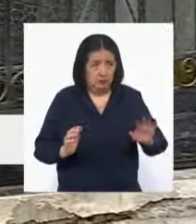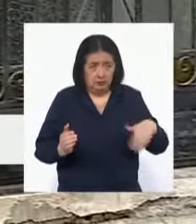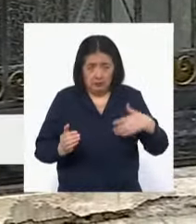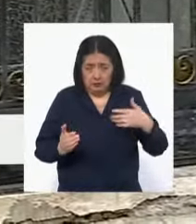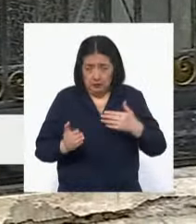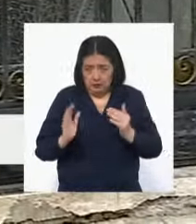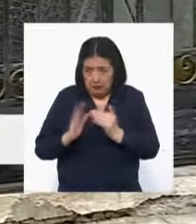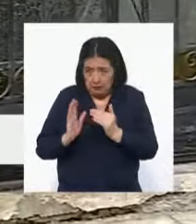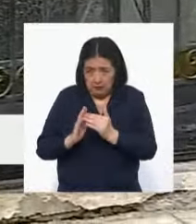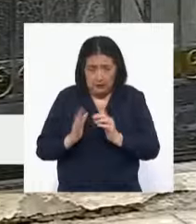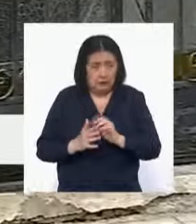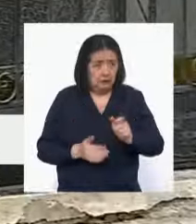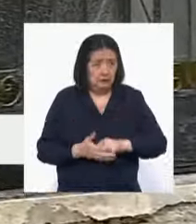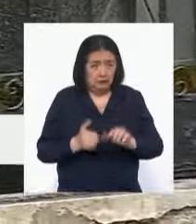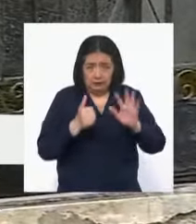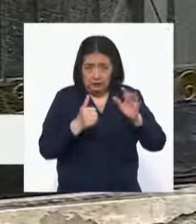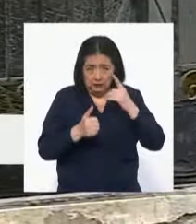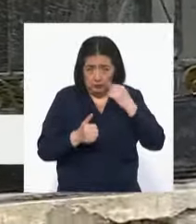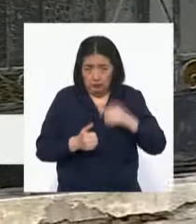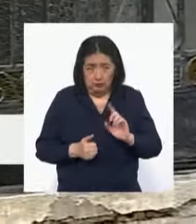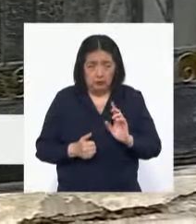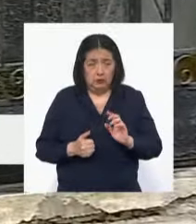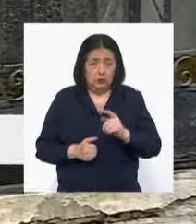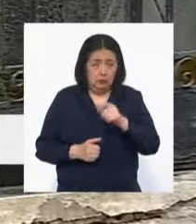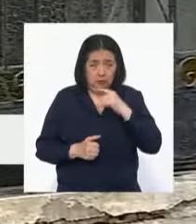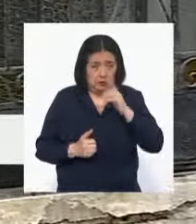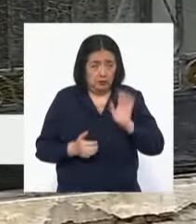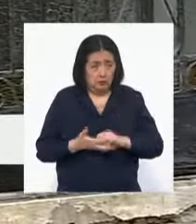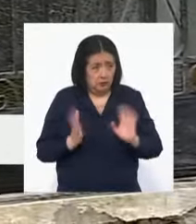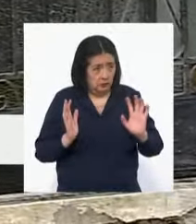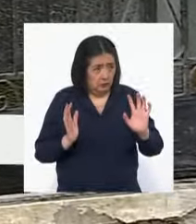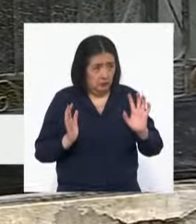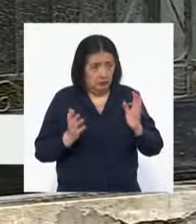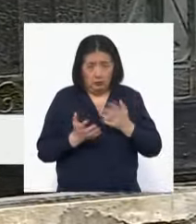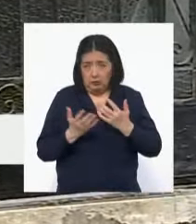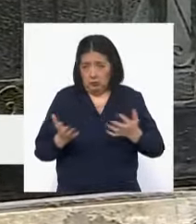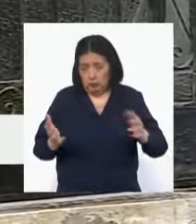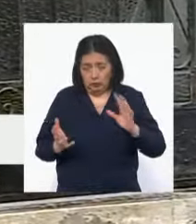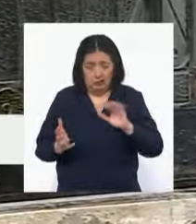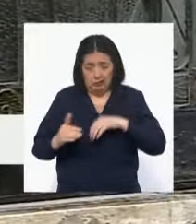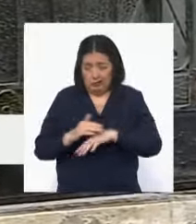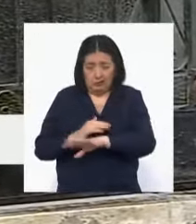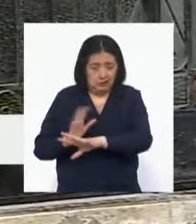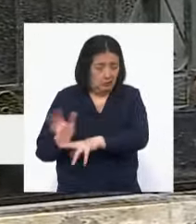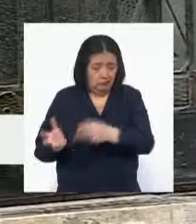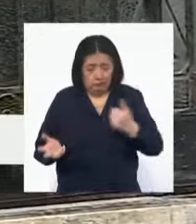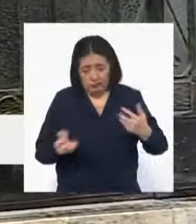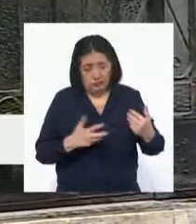domicilio, son 6 hombres y una mujer que se acercan y bueno, se llevan todas mis pertenencias,